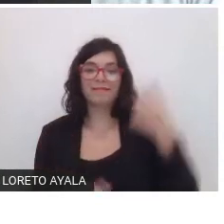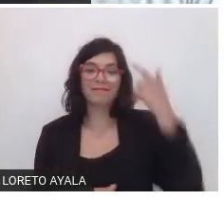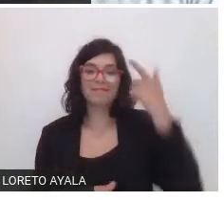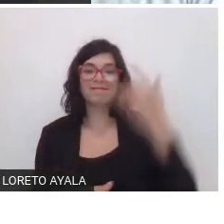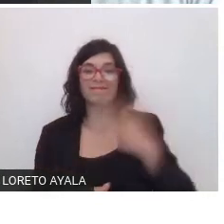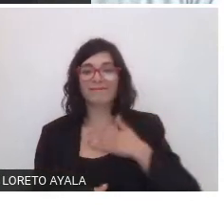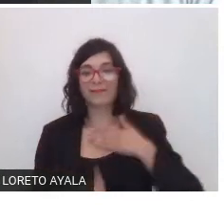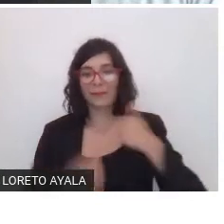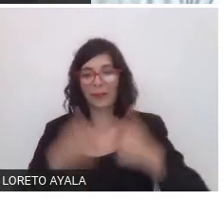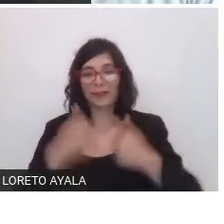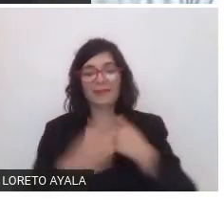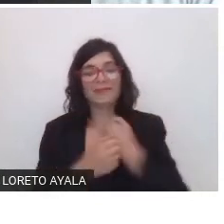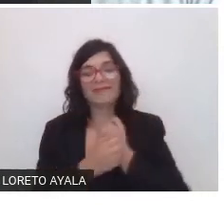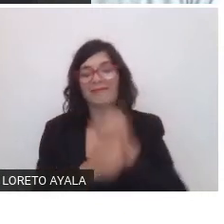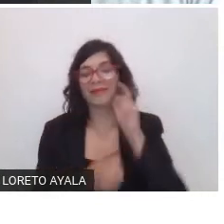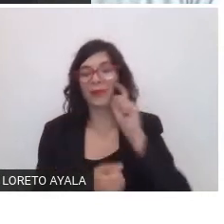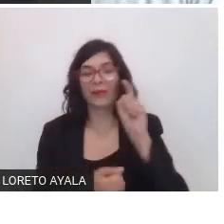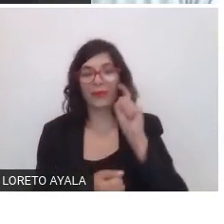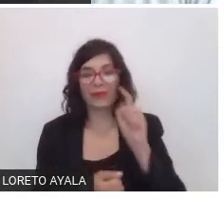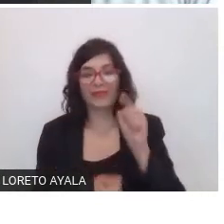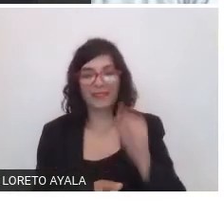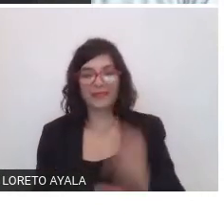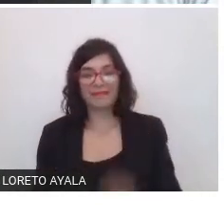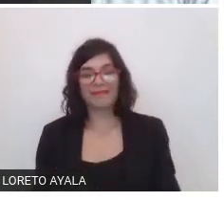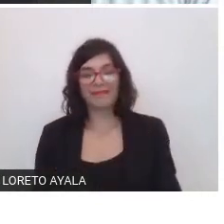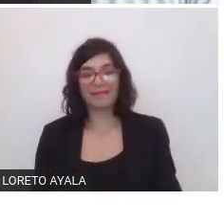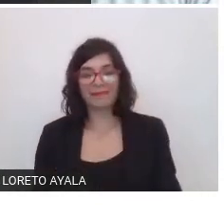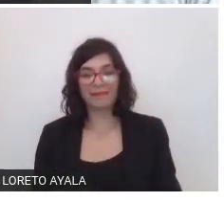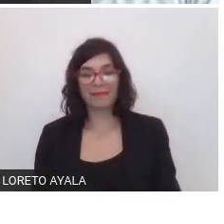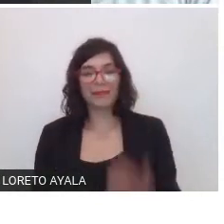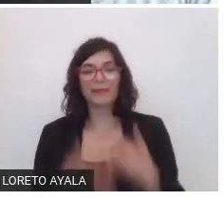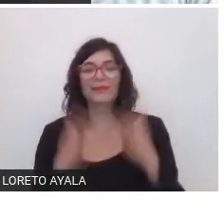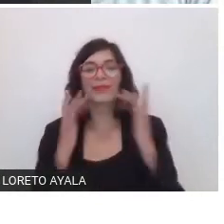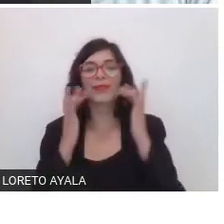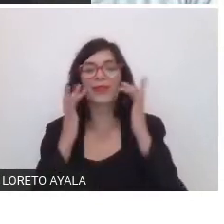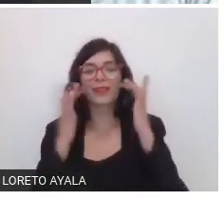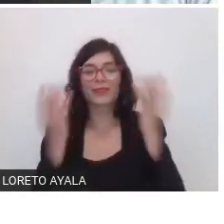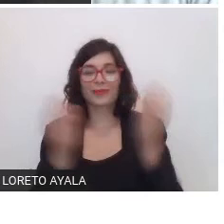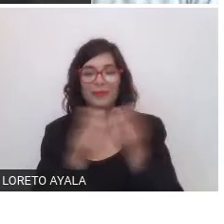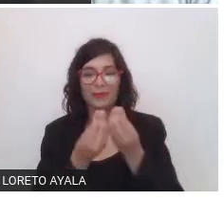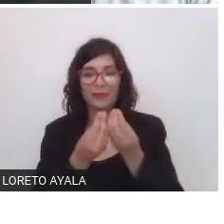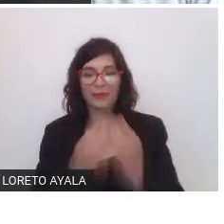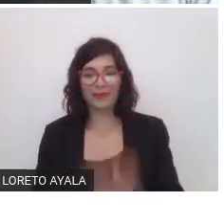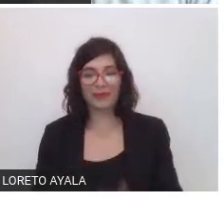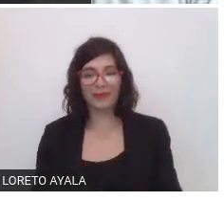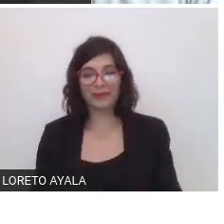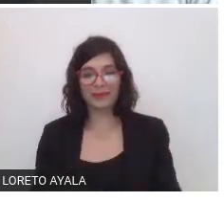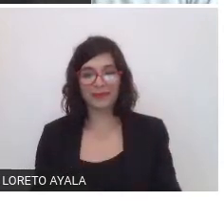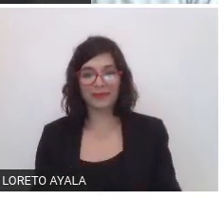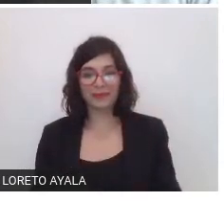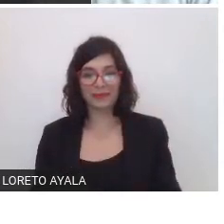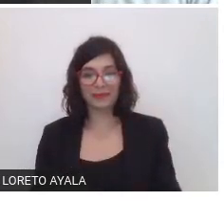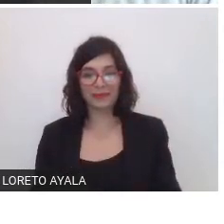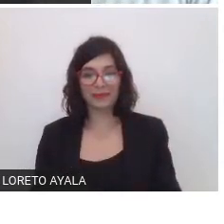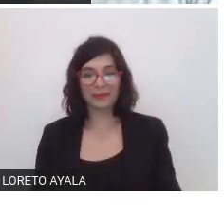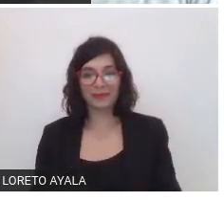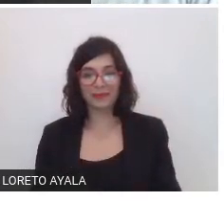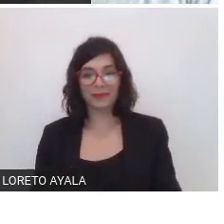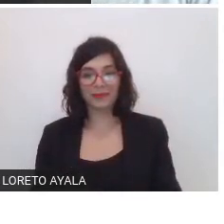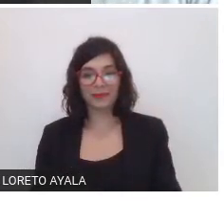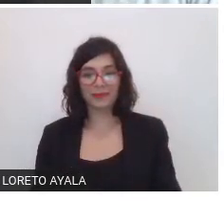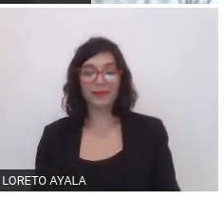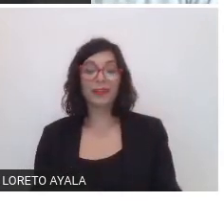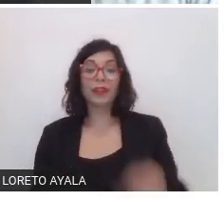que es lo que amo, que es lo que me gusta. Así que Pablo, muy contento, muy contento. Gracias, don Jorge. A usted le va a llamar la atención, estimados